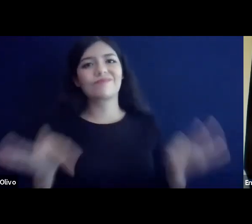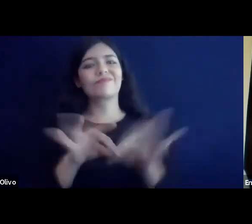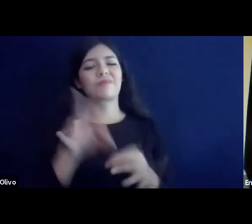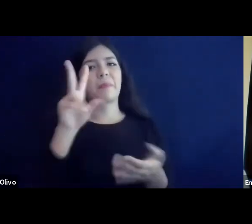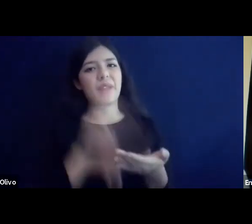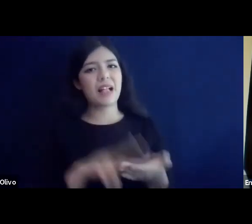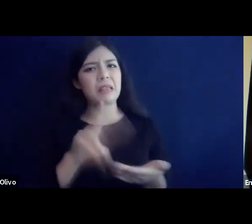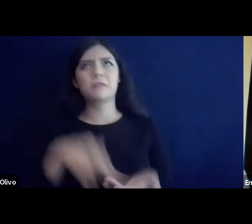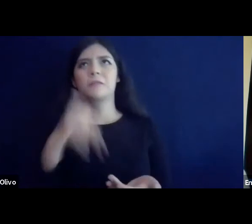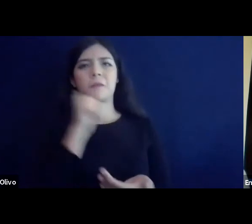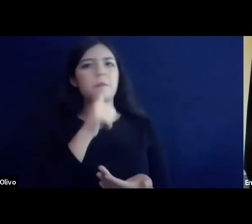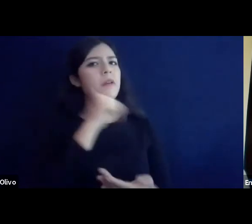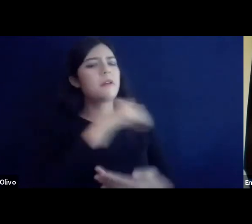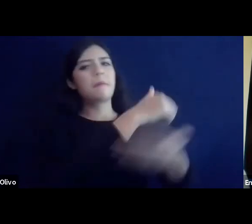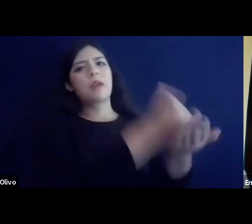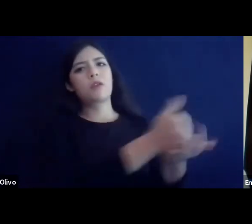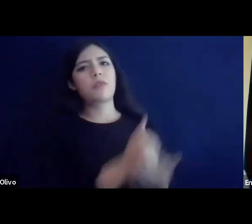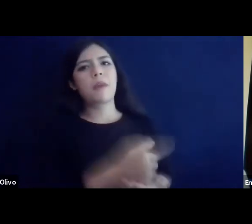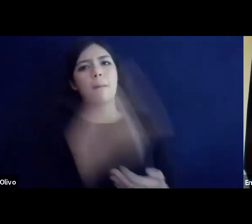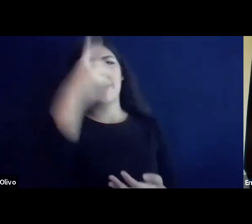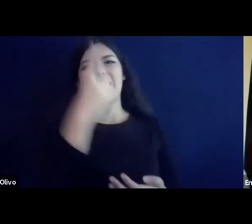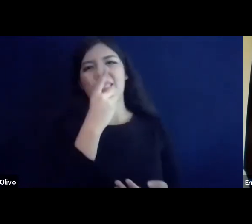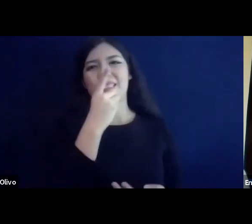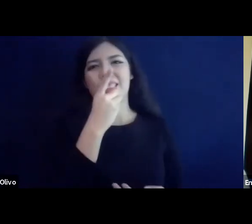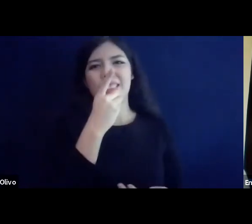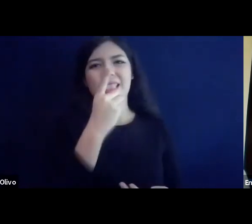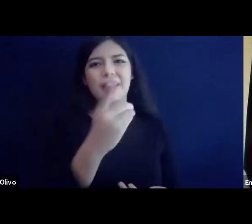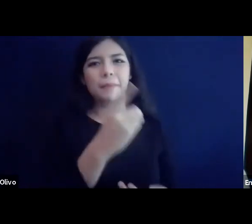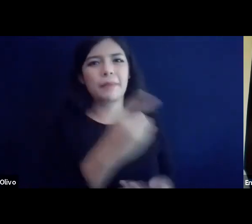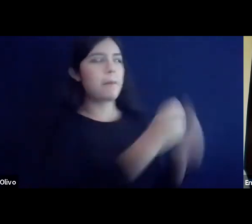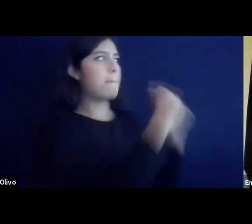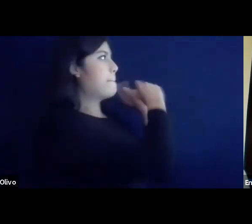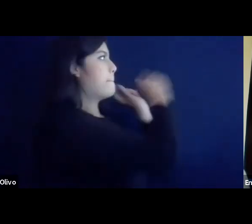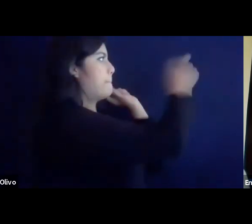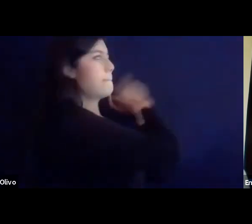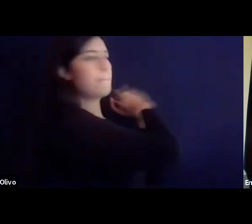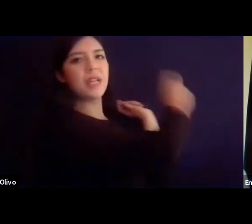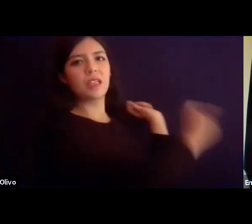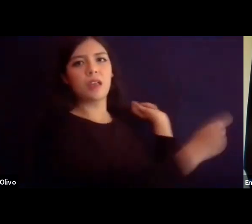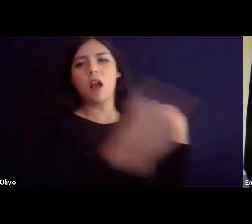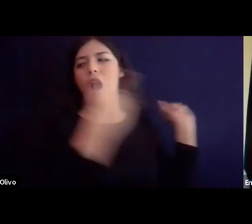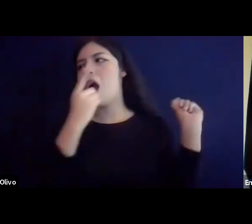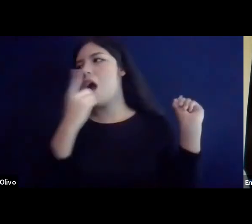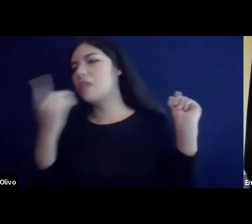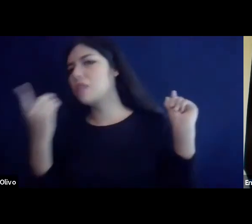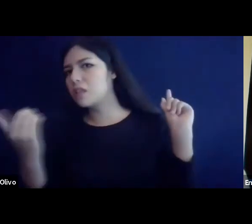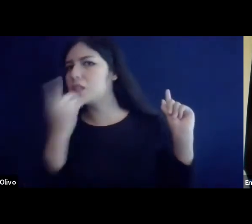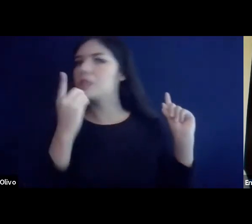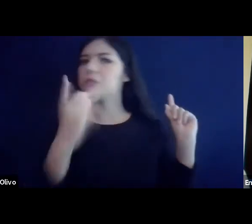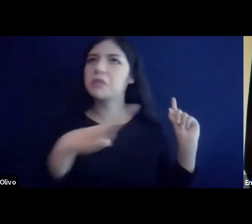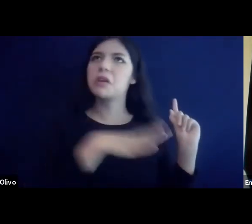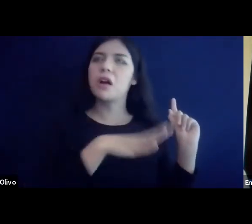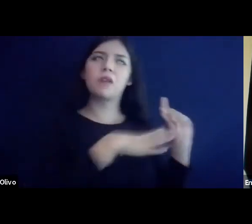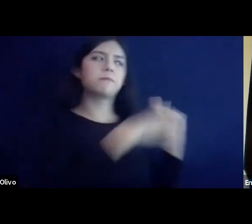lo que había en el pizarrón, a pasarme las tareas cuando no alcanzaba a notar que se dejó de tarea, me